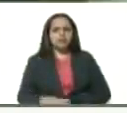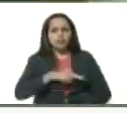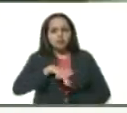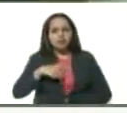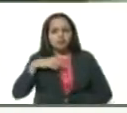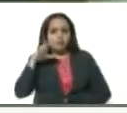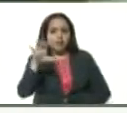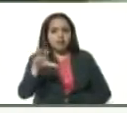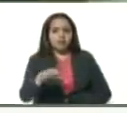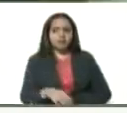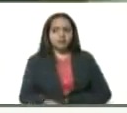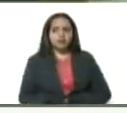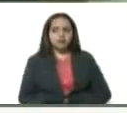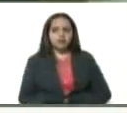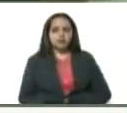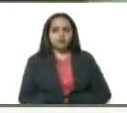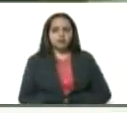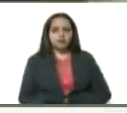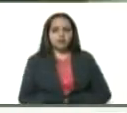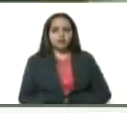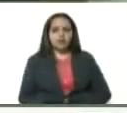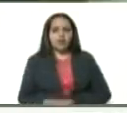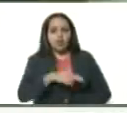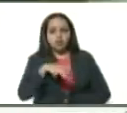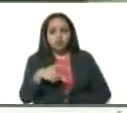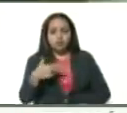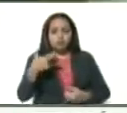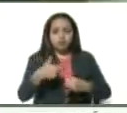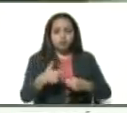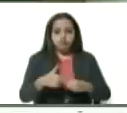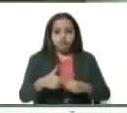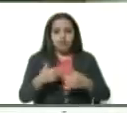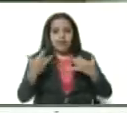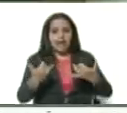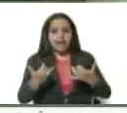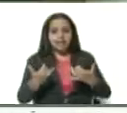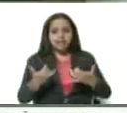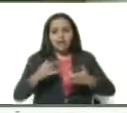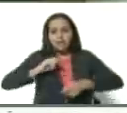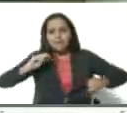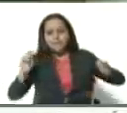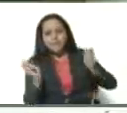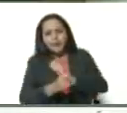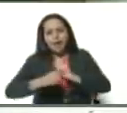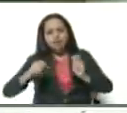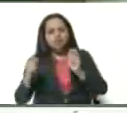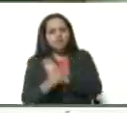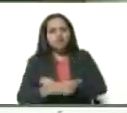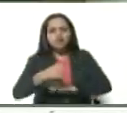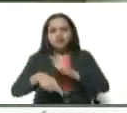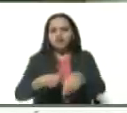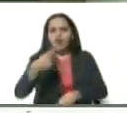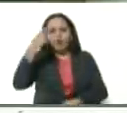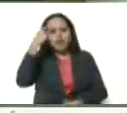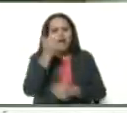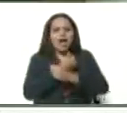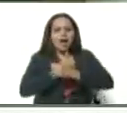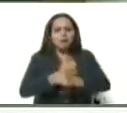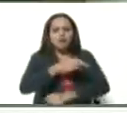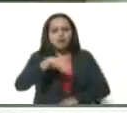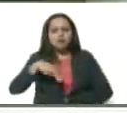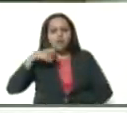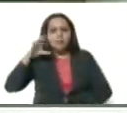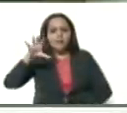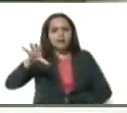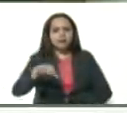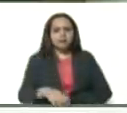país. Ese es nuestro combustible, que lo vamos renovando todos los días. El amor por nuestra